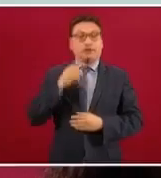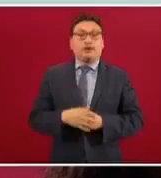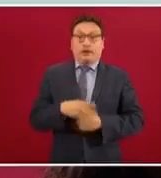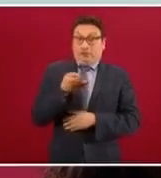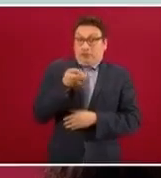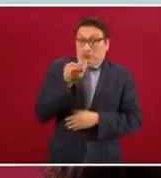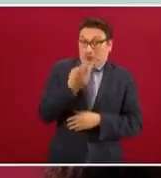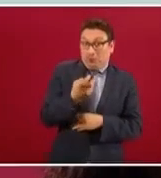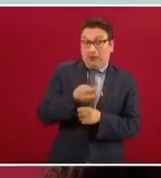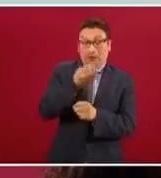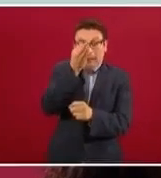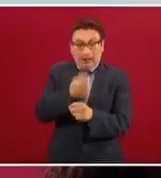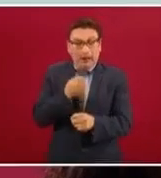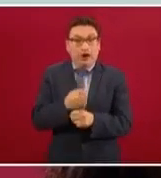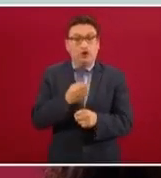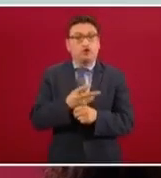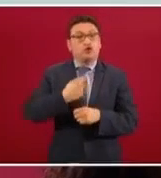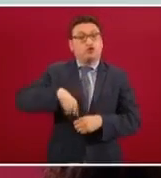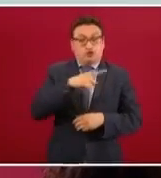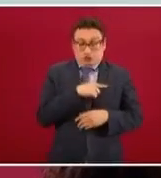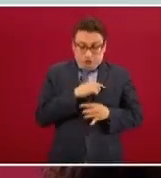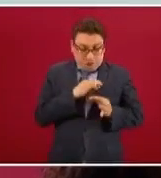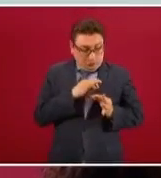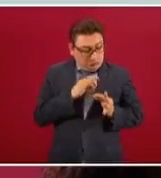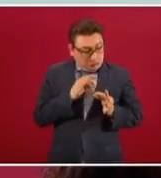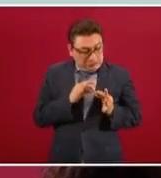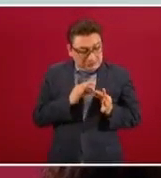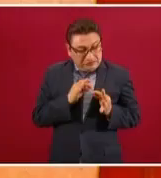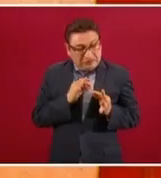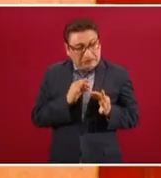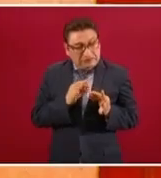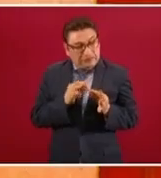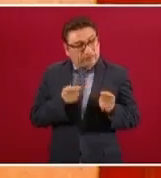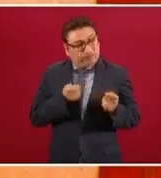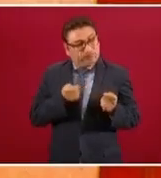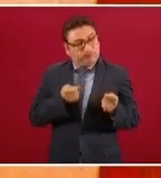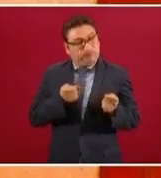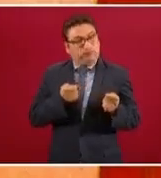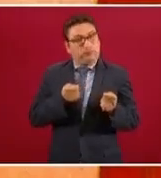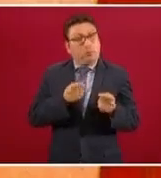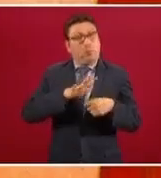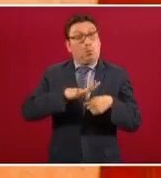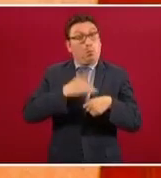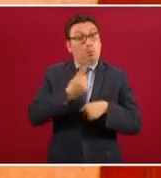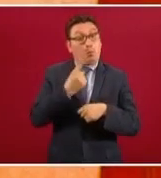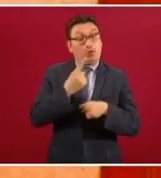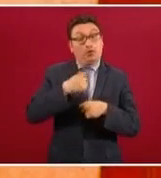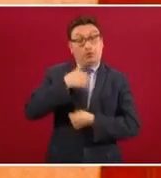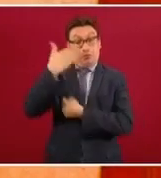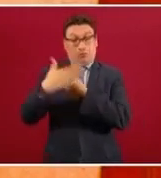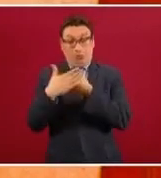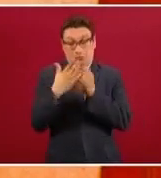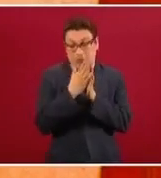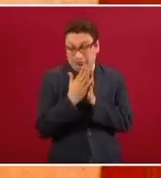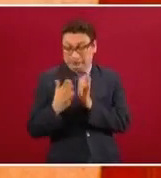ahorita tenemos que mantener mucha disciplina, porque todavía no viene la fase más intensa de la